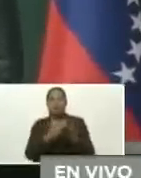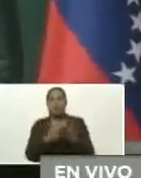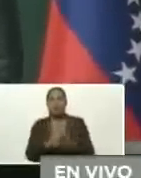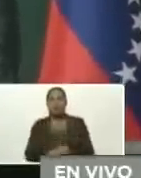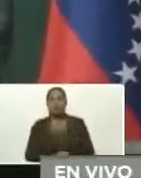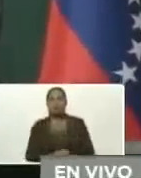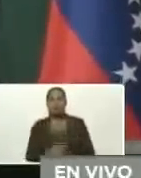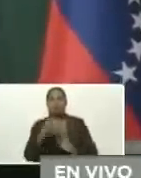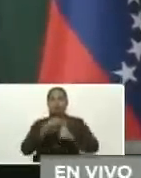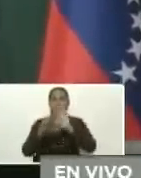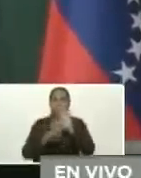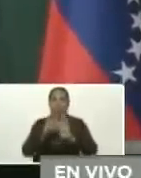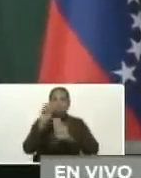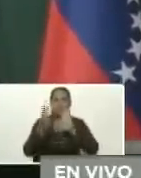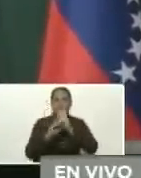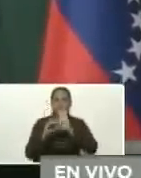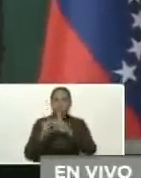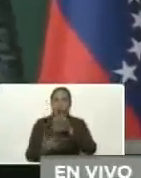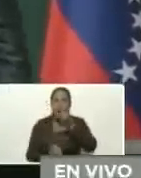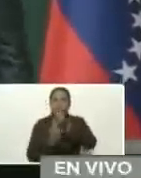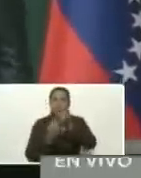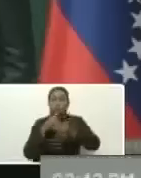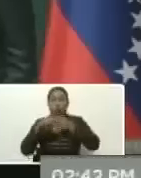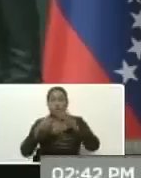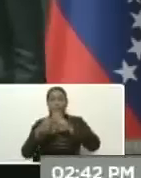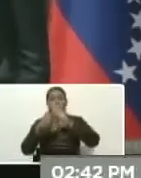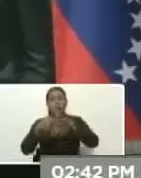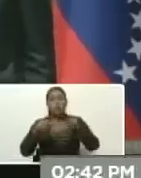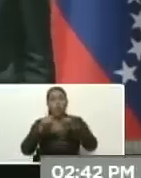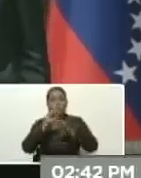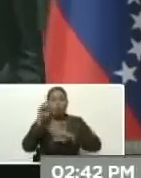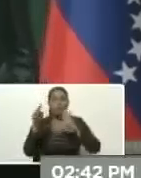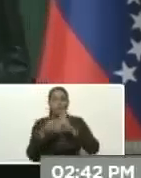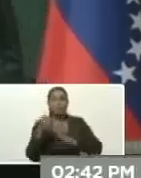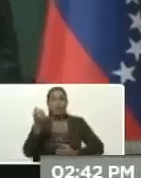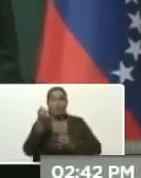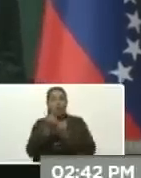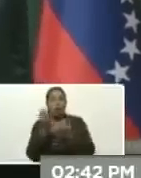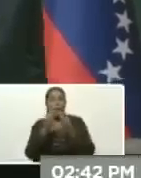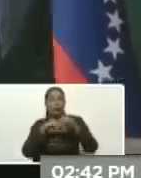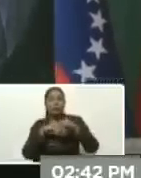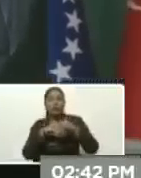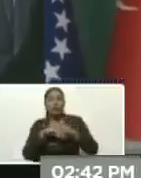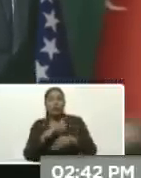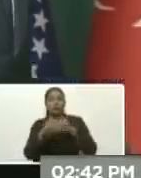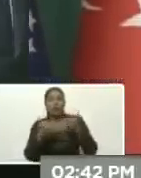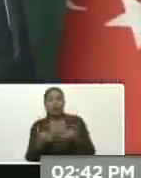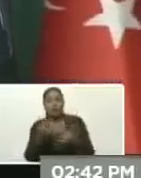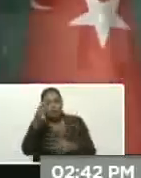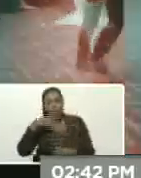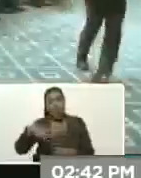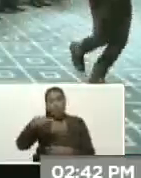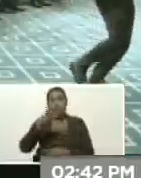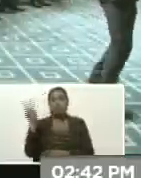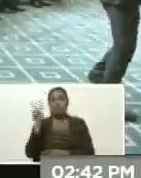Vamos completando el mapa de cooperación y ha mostrado su total solidaridad y apoyo absoluto al